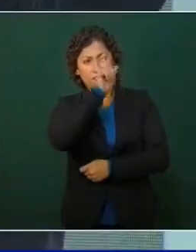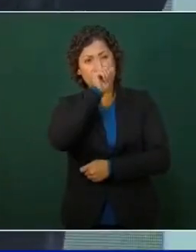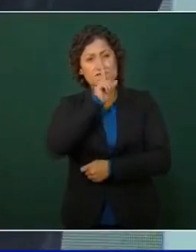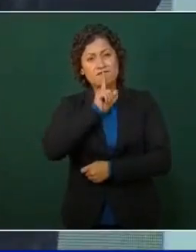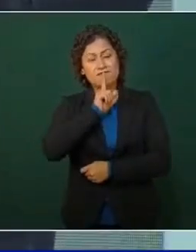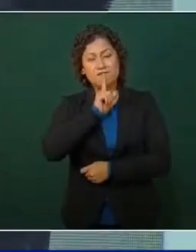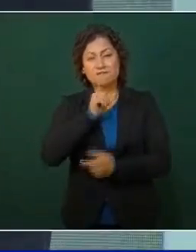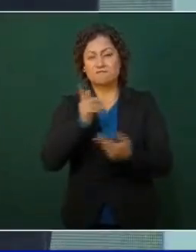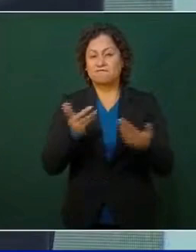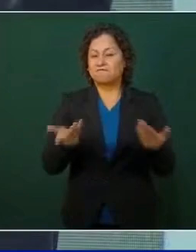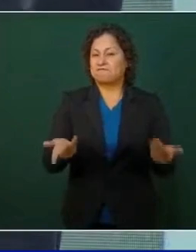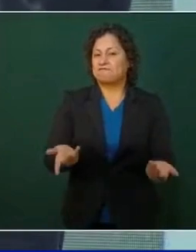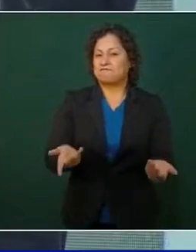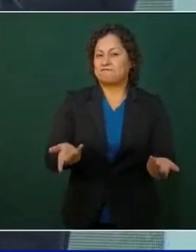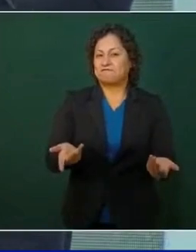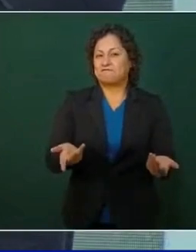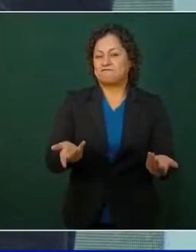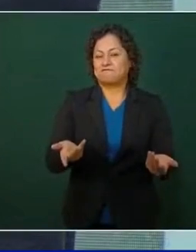Ya llevamos tiempo